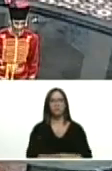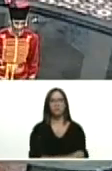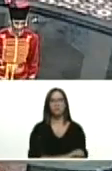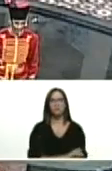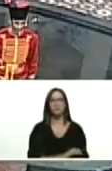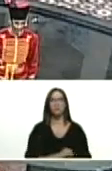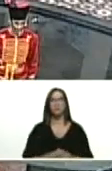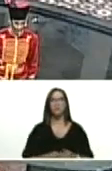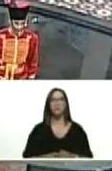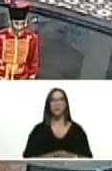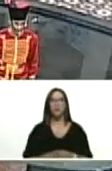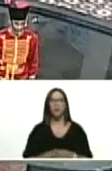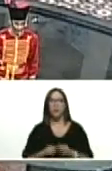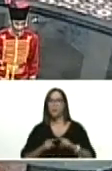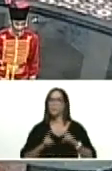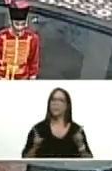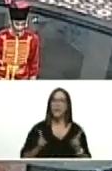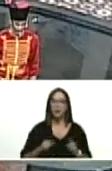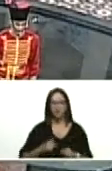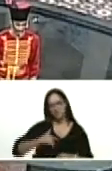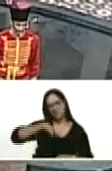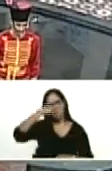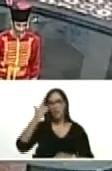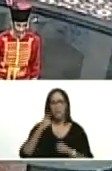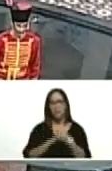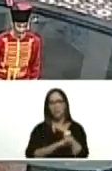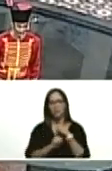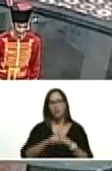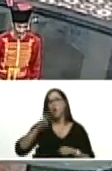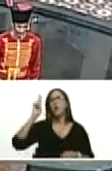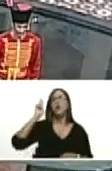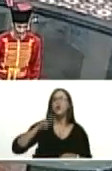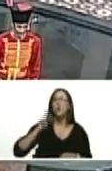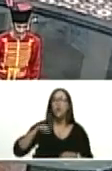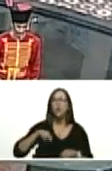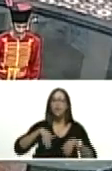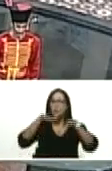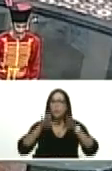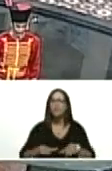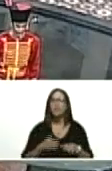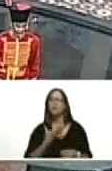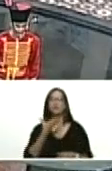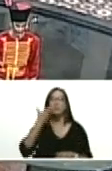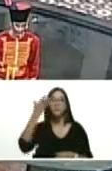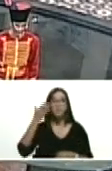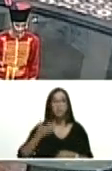Pero ni el bochorno ni la traición jamás pararon su espíritu,